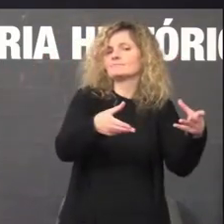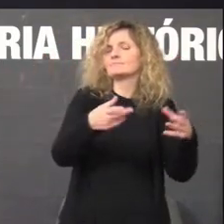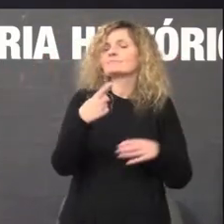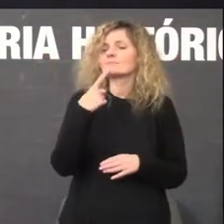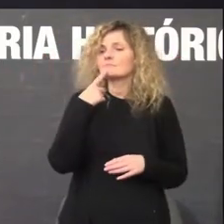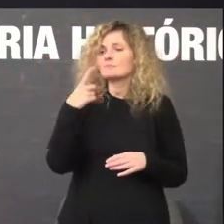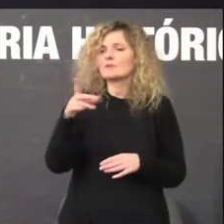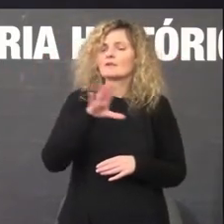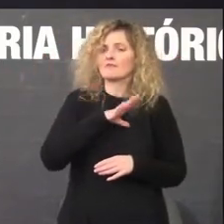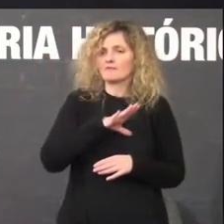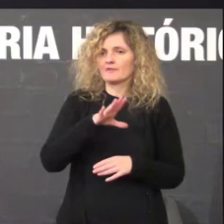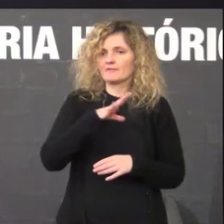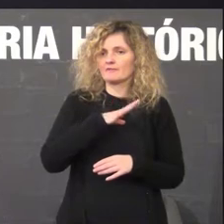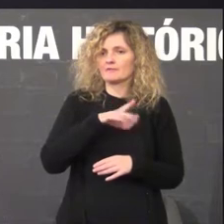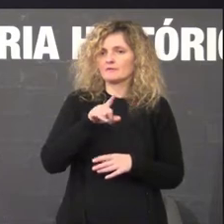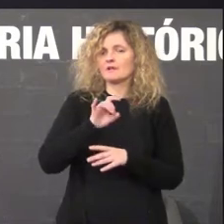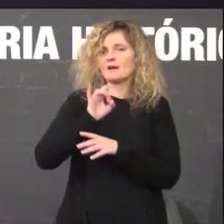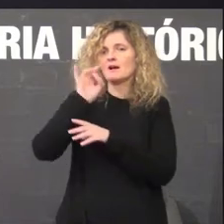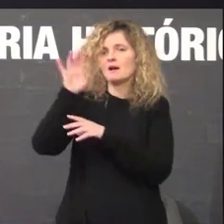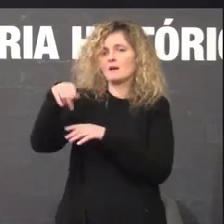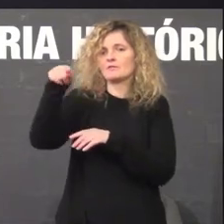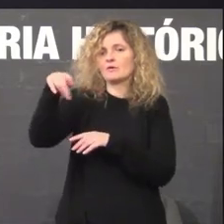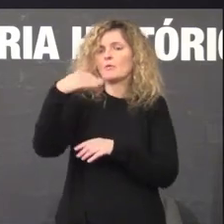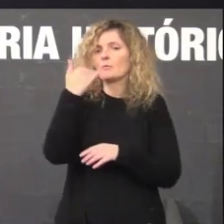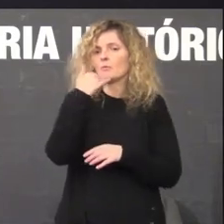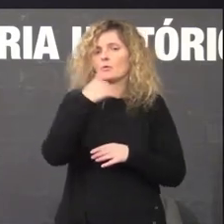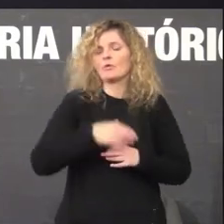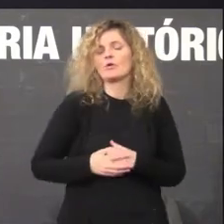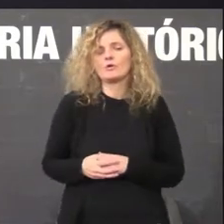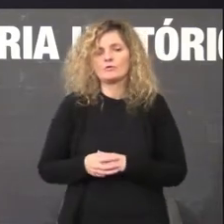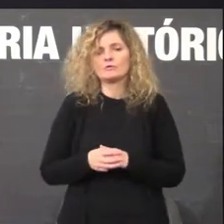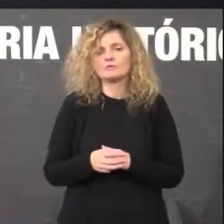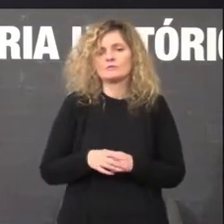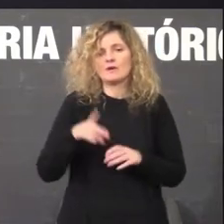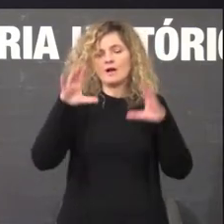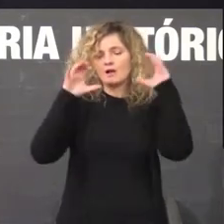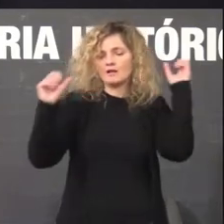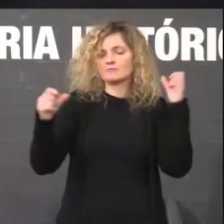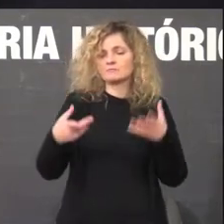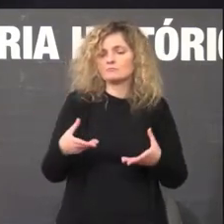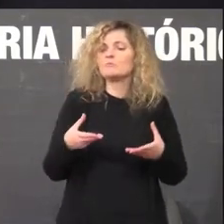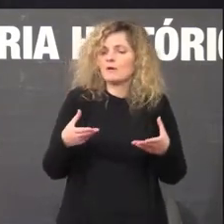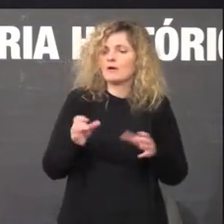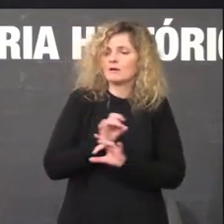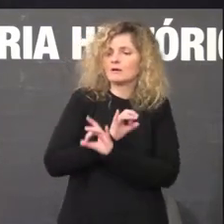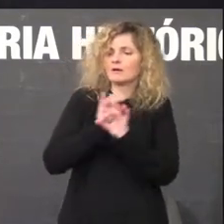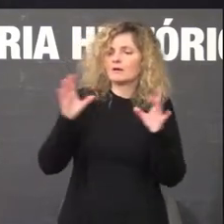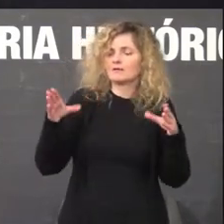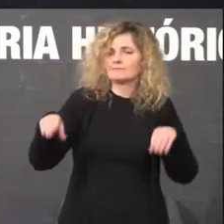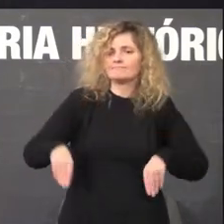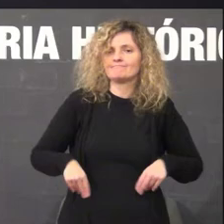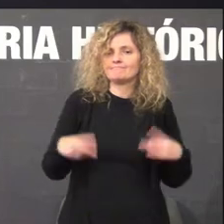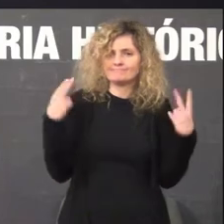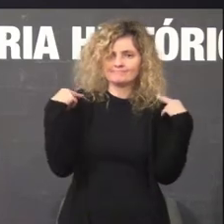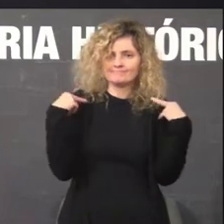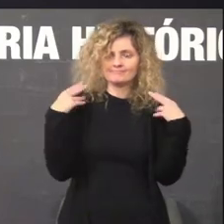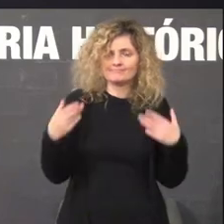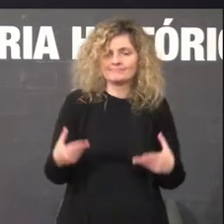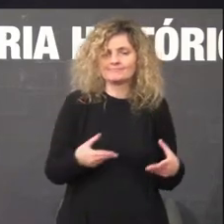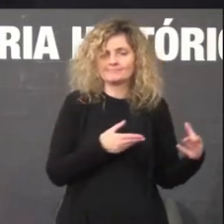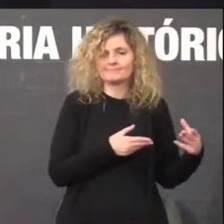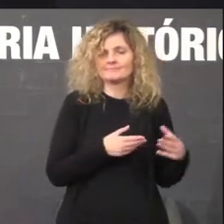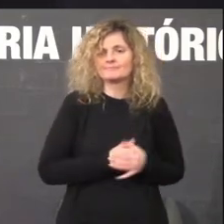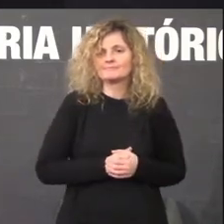dice, por favor, échelas al buzón. Y el de la embajada le dice, por supuesto, por supuesto.